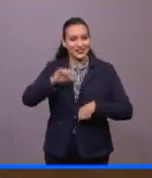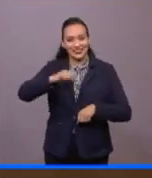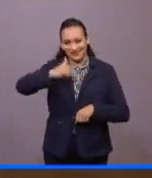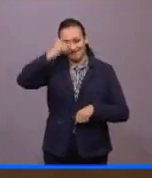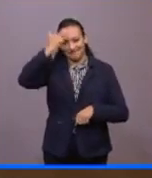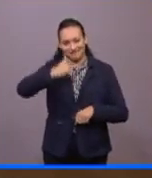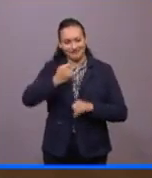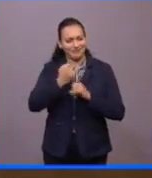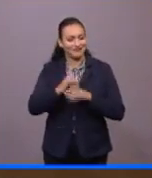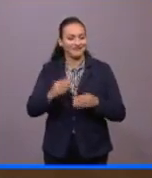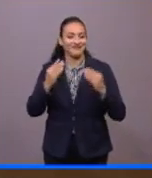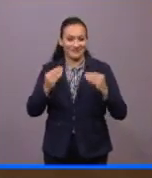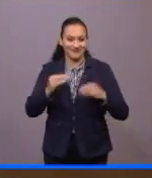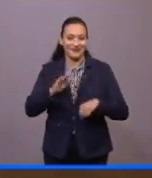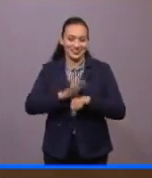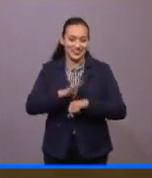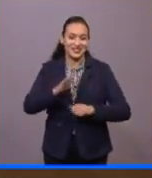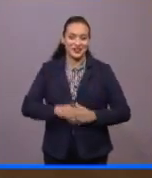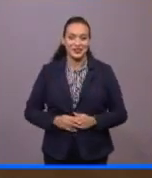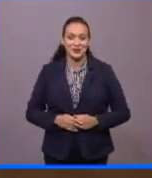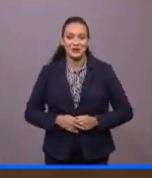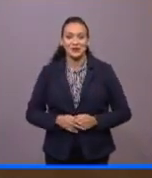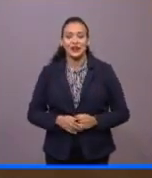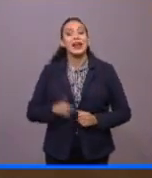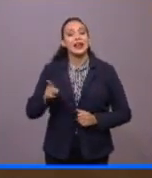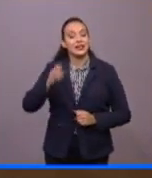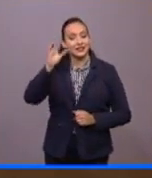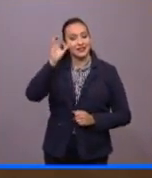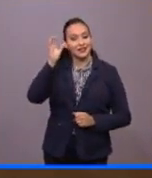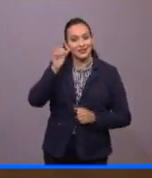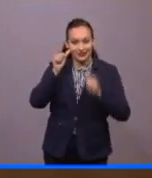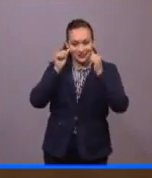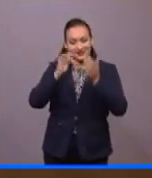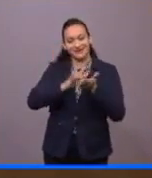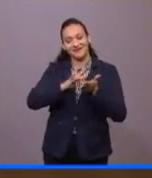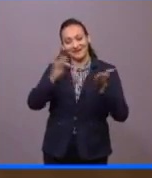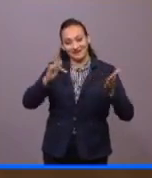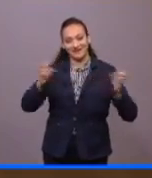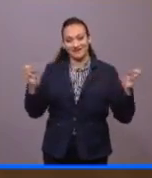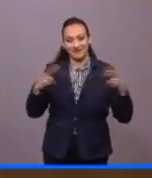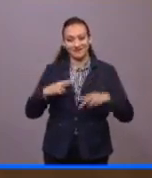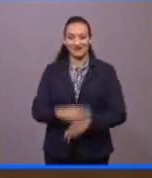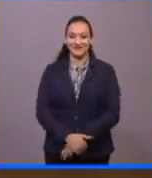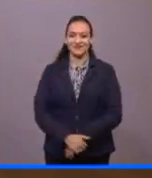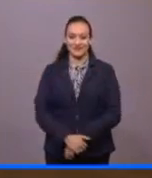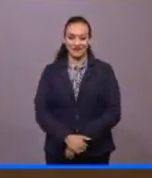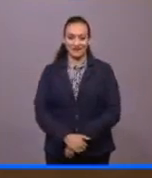más información en el noticiario nocturno. Soy Citlali Pérez. Hasta entonces.